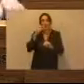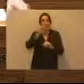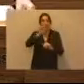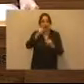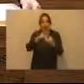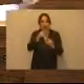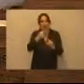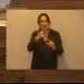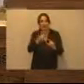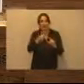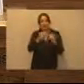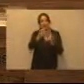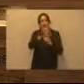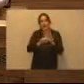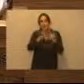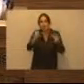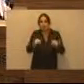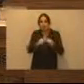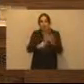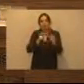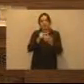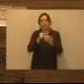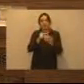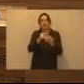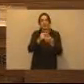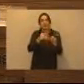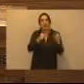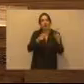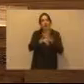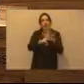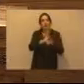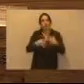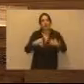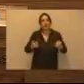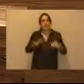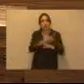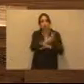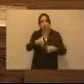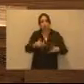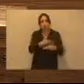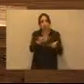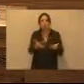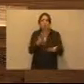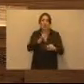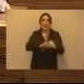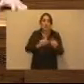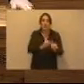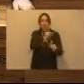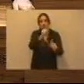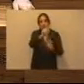los criterios marco para garantizar las prestaciones sanitarias del sistema sanitario y los tiempos de lista de